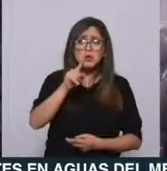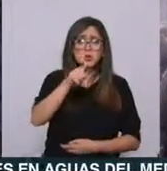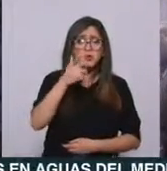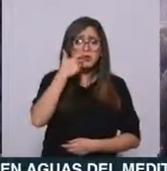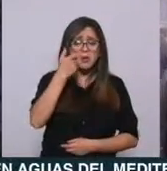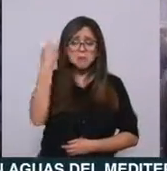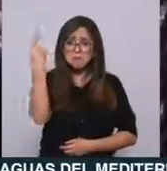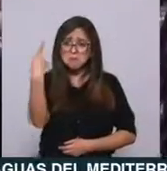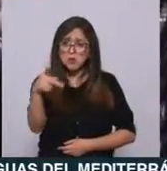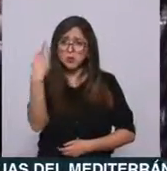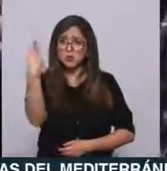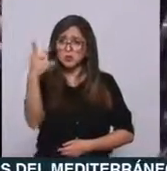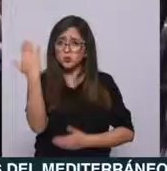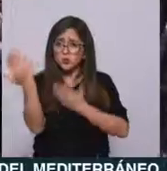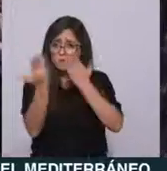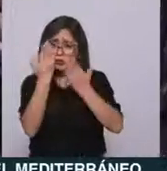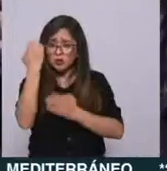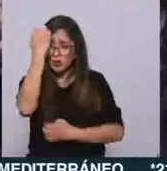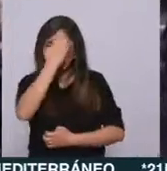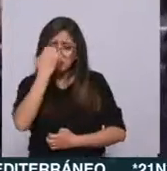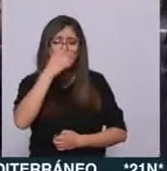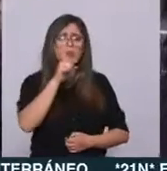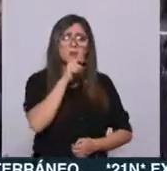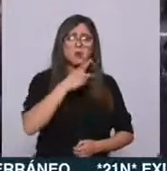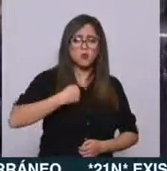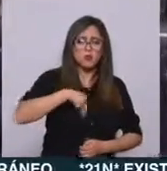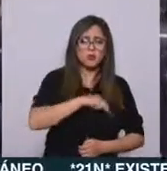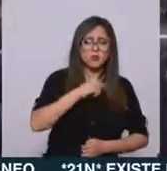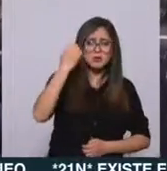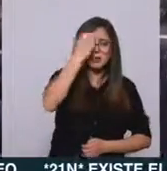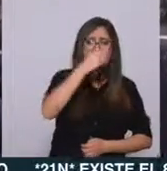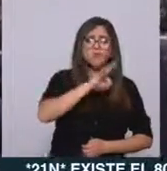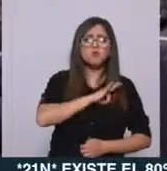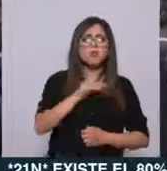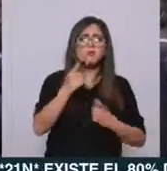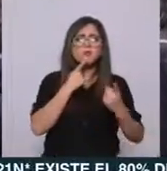estudios y nosotros con los nuestros, podemos continuar este diálogo. Buenas noches, gracias. Encantado.